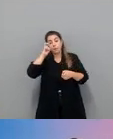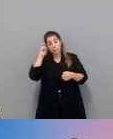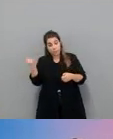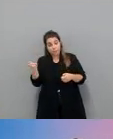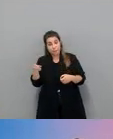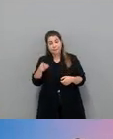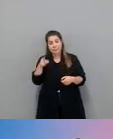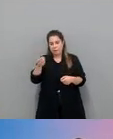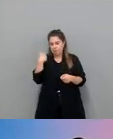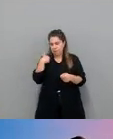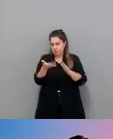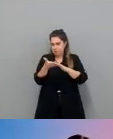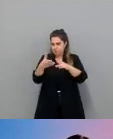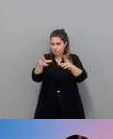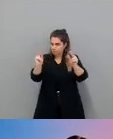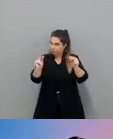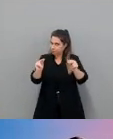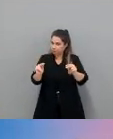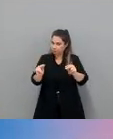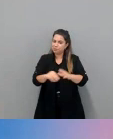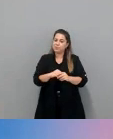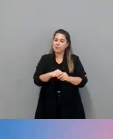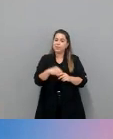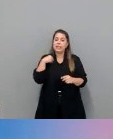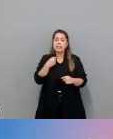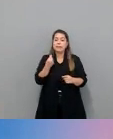acabo ya con esto, que ya me paso de la hora,